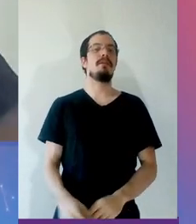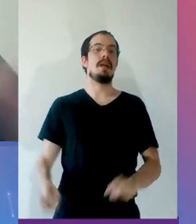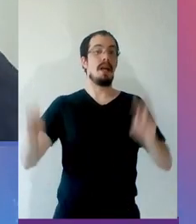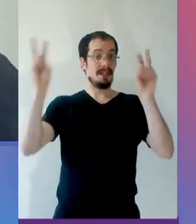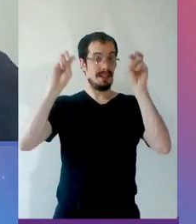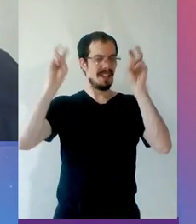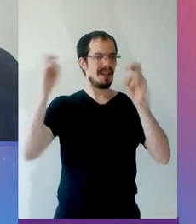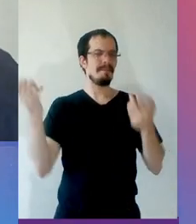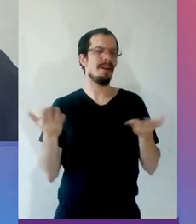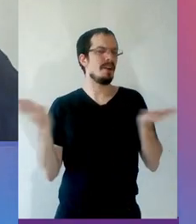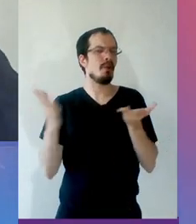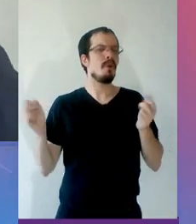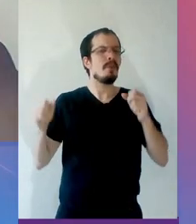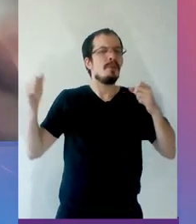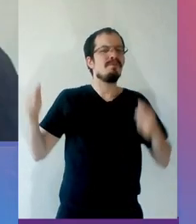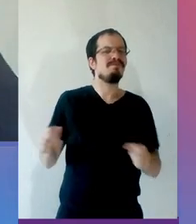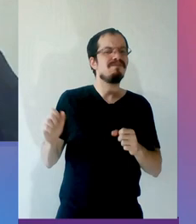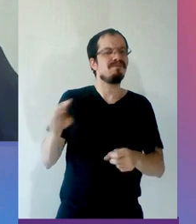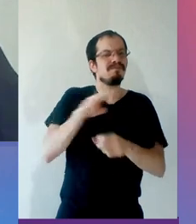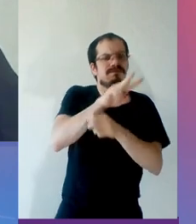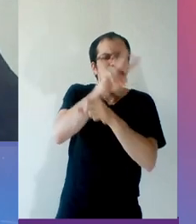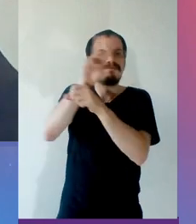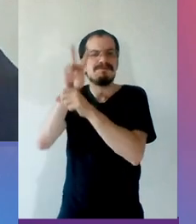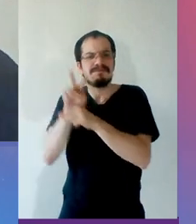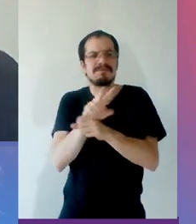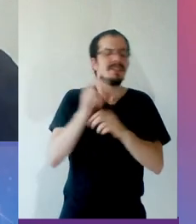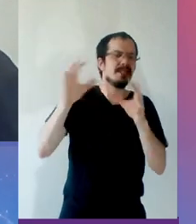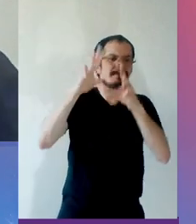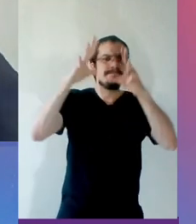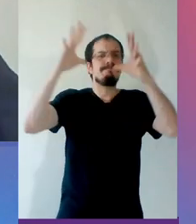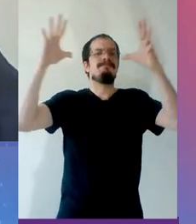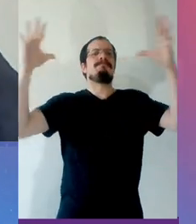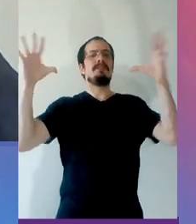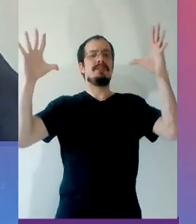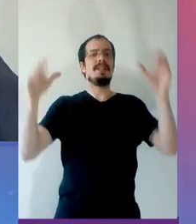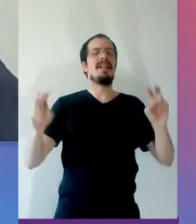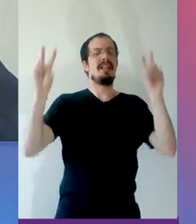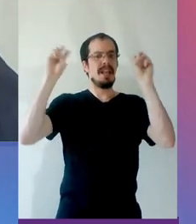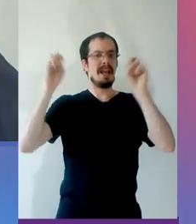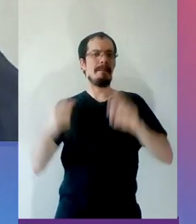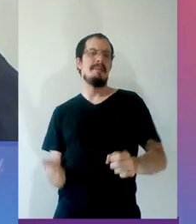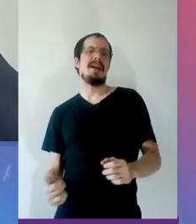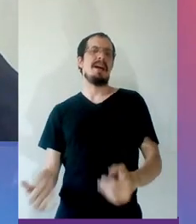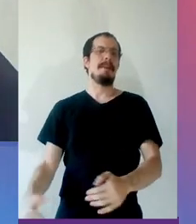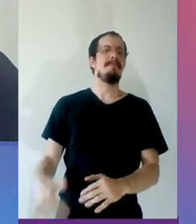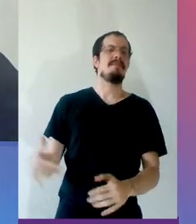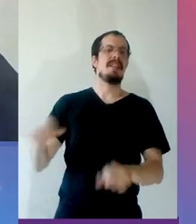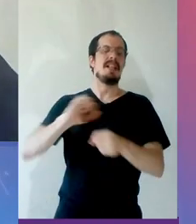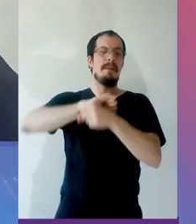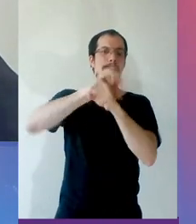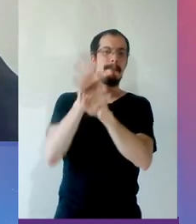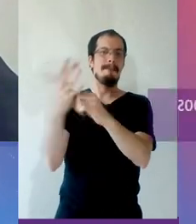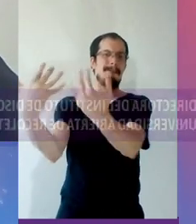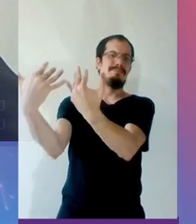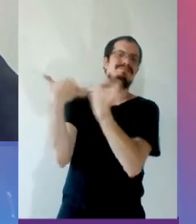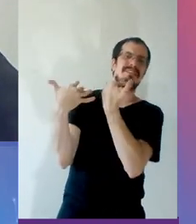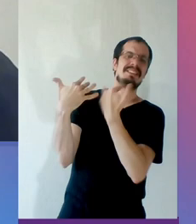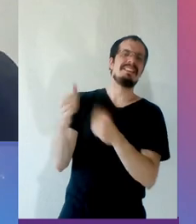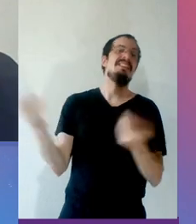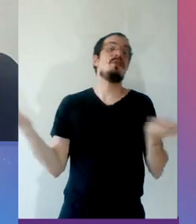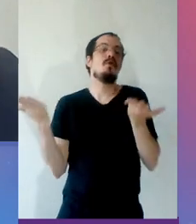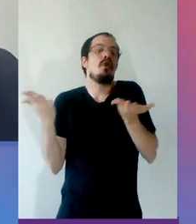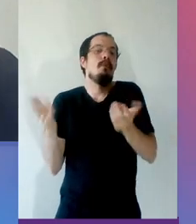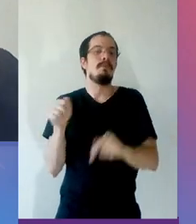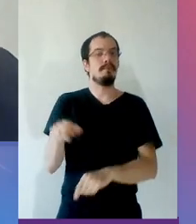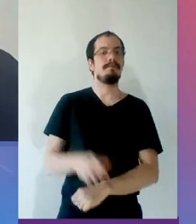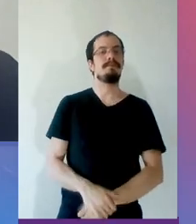un poco desde una perspectiva más macro el impacto de la pandemia. Y la pregunta